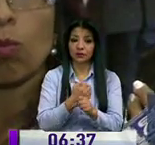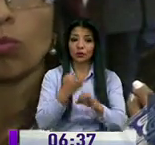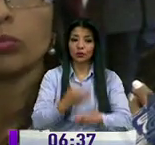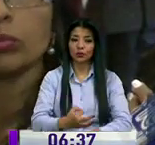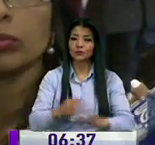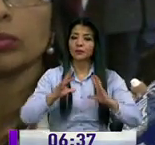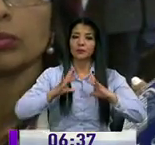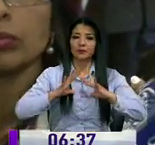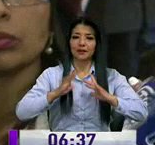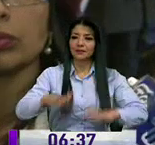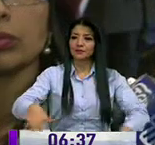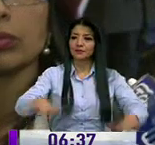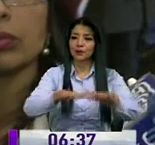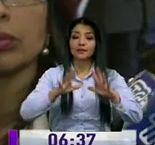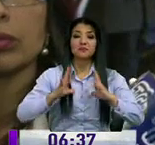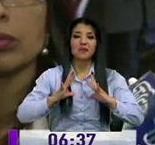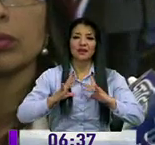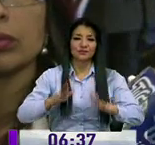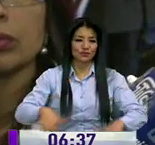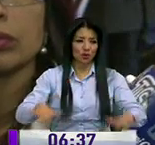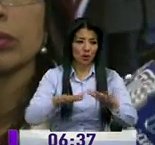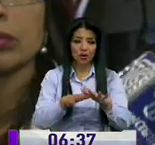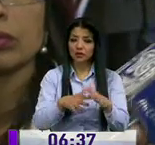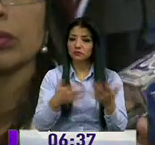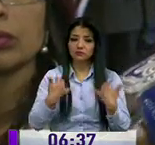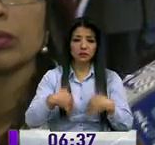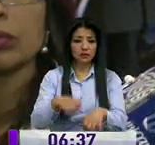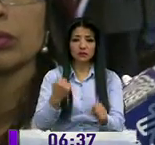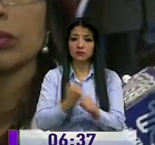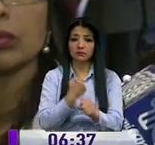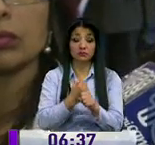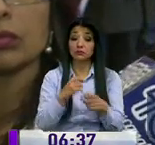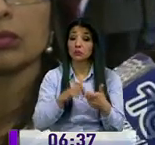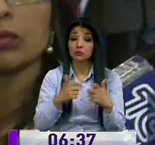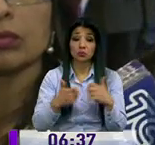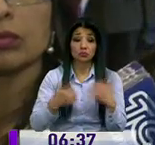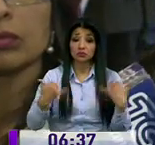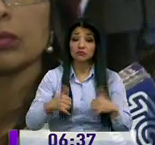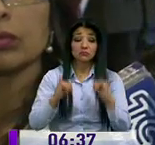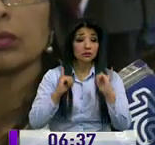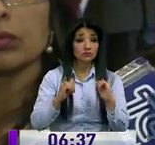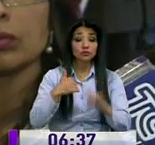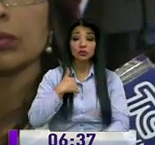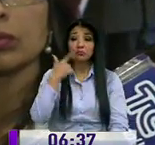nos corresponde el asueto parlamentario, yo no tengo ningún inconveniente y creo que